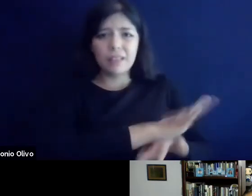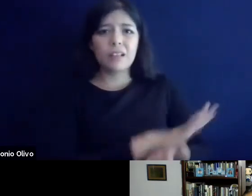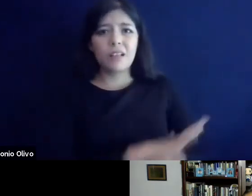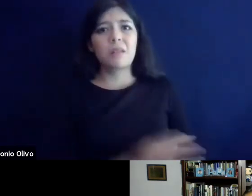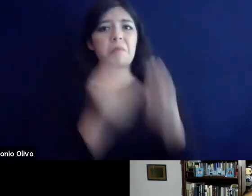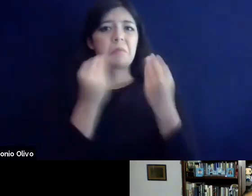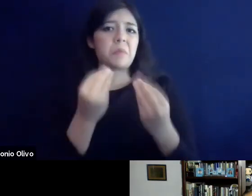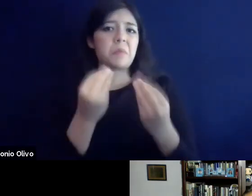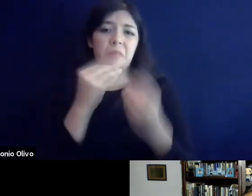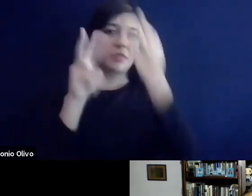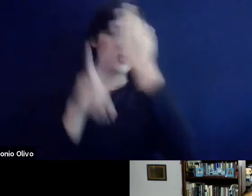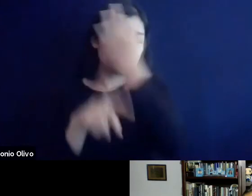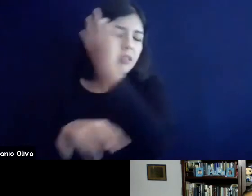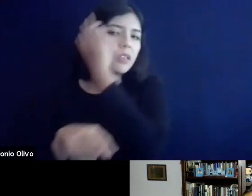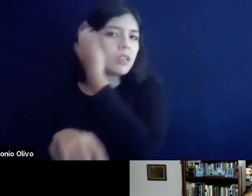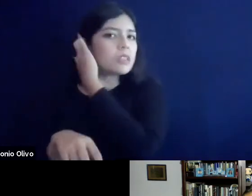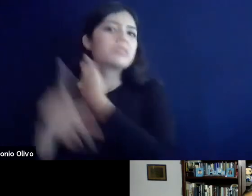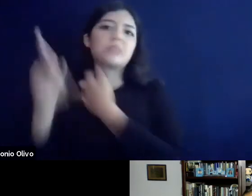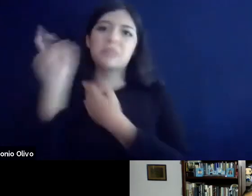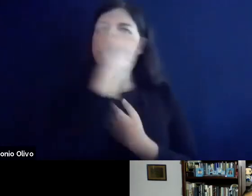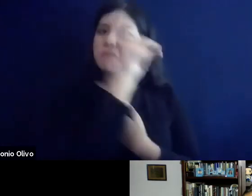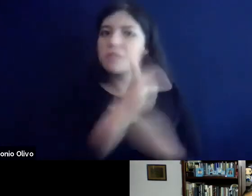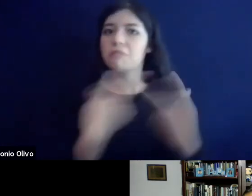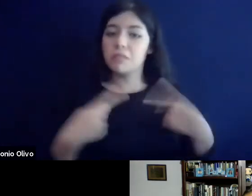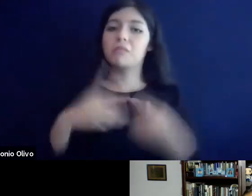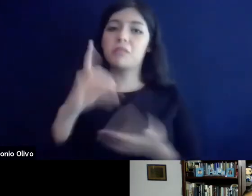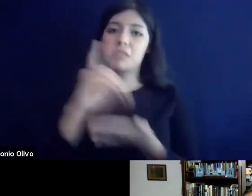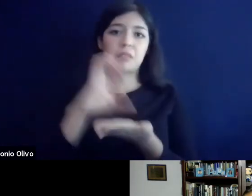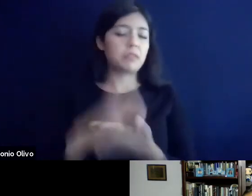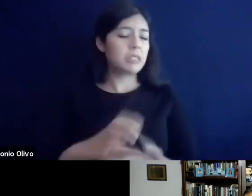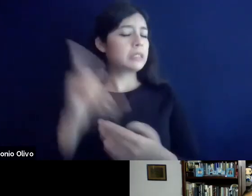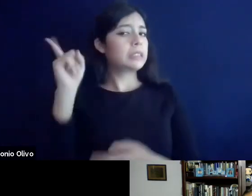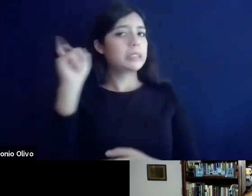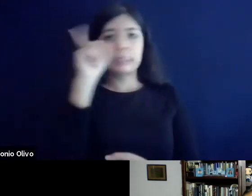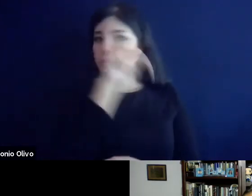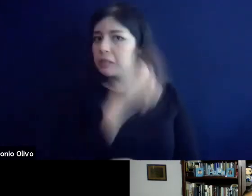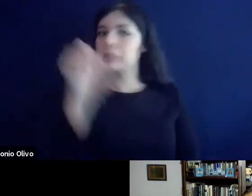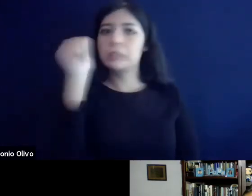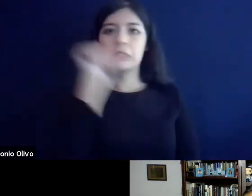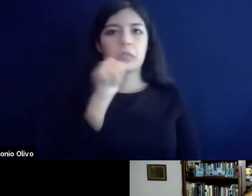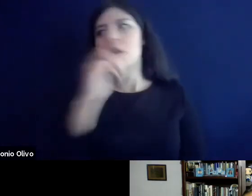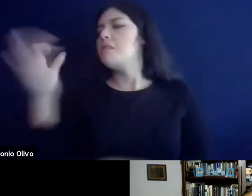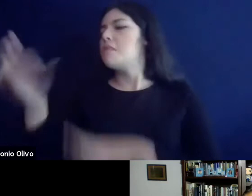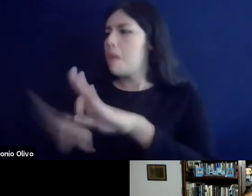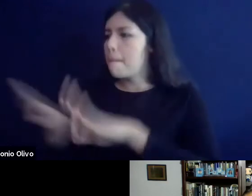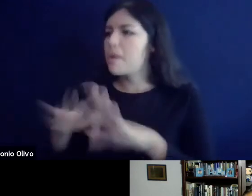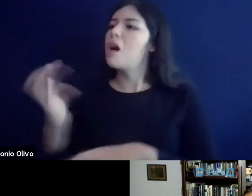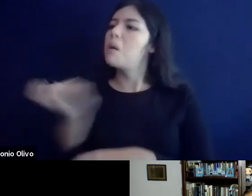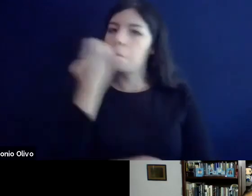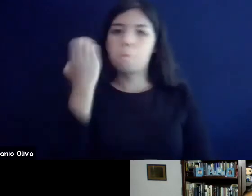mundo. O sea, en tu trabajo, en tu escuela, siempre va a existir eso, y no por